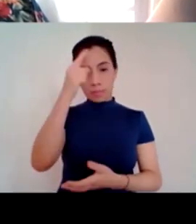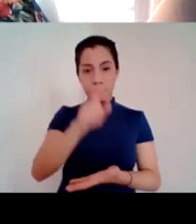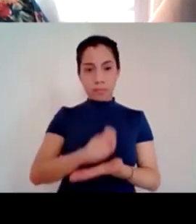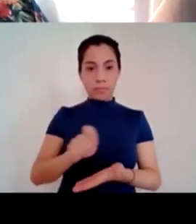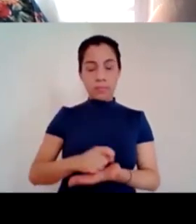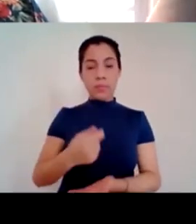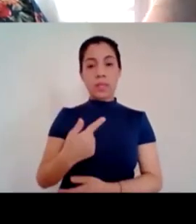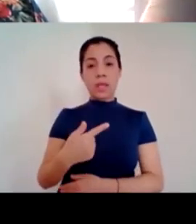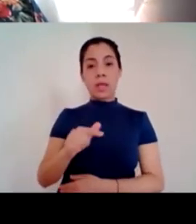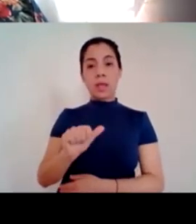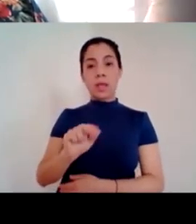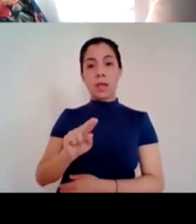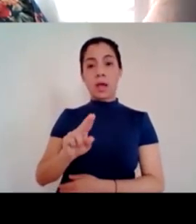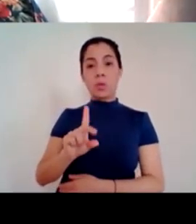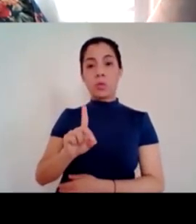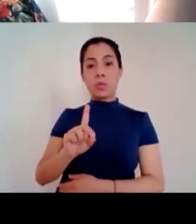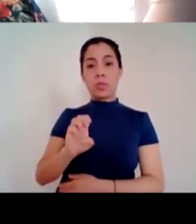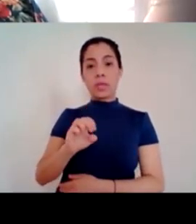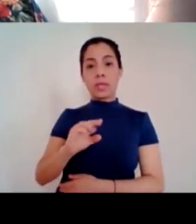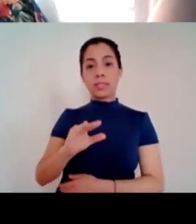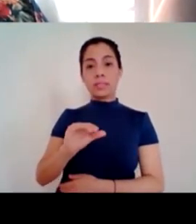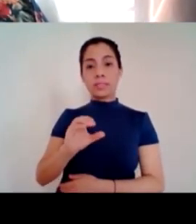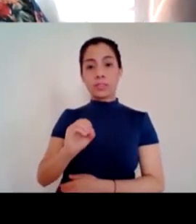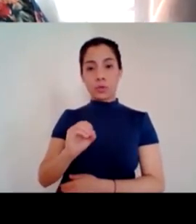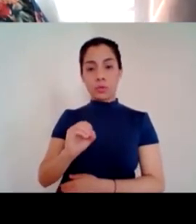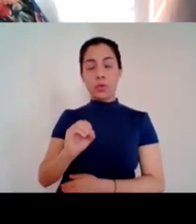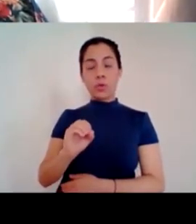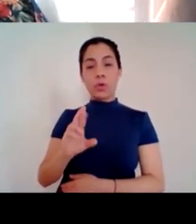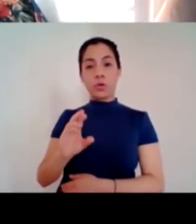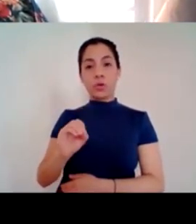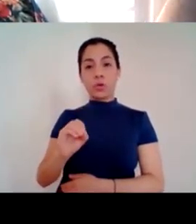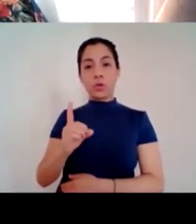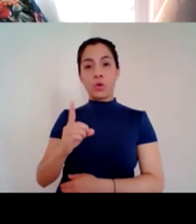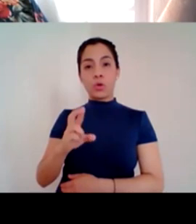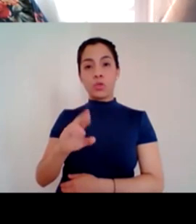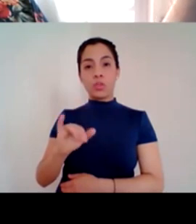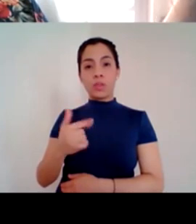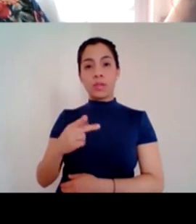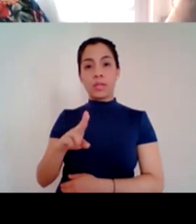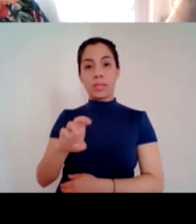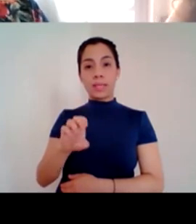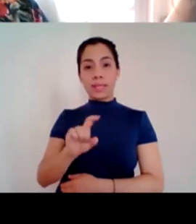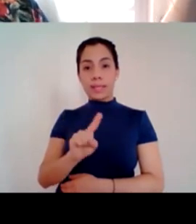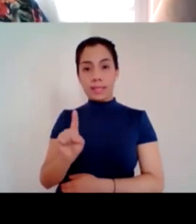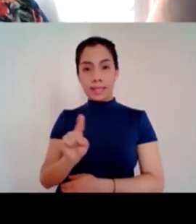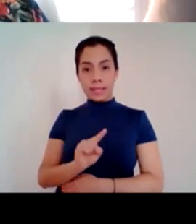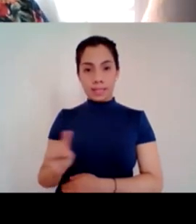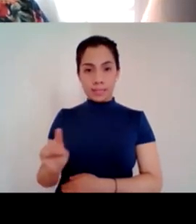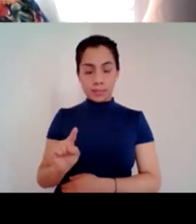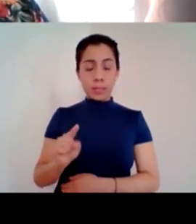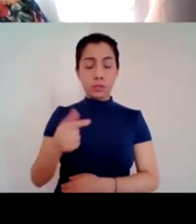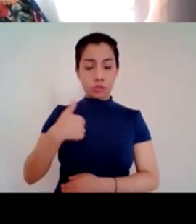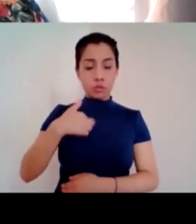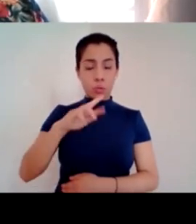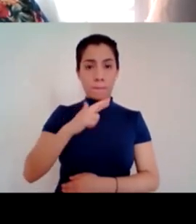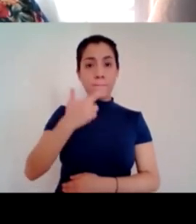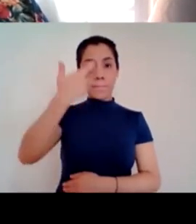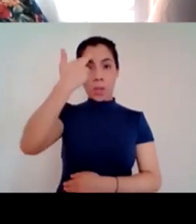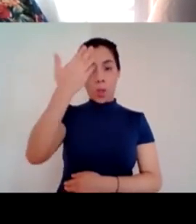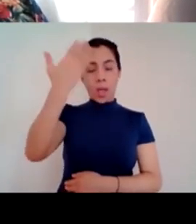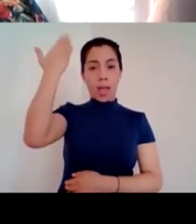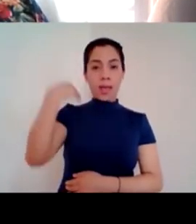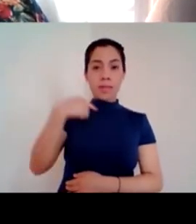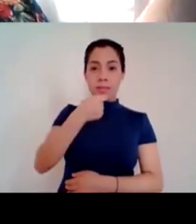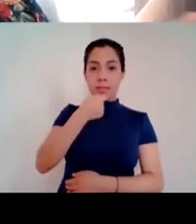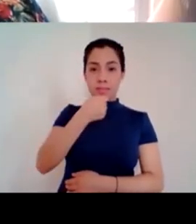Rodríguez y yo recuerdo que cuando mi hija era chiquita yo leí un libro que se llamaba cómo hablar para que los niños escuchen y cómo escuchar para que los niños hablen y me acuerdo